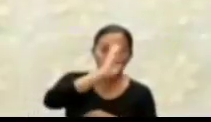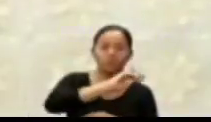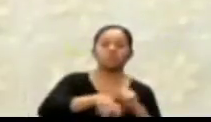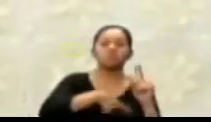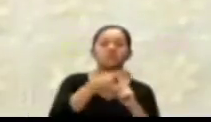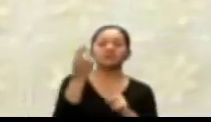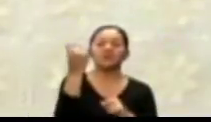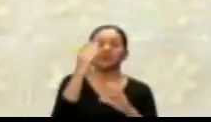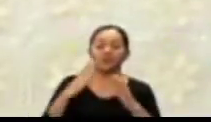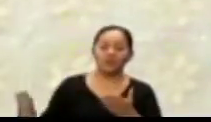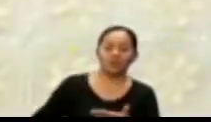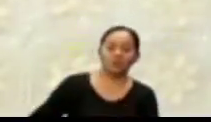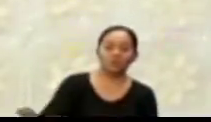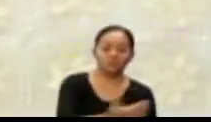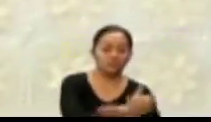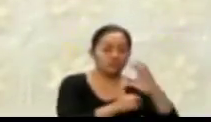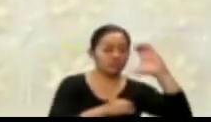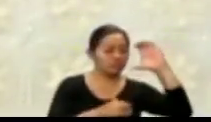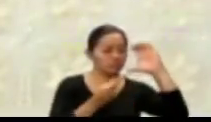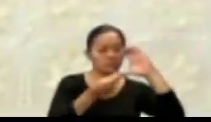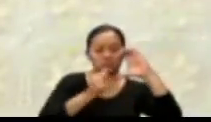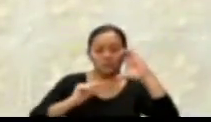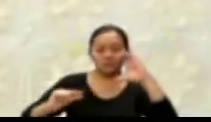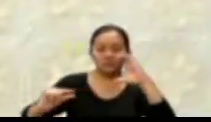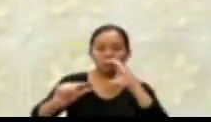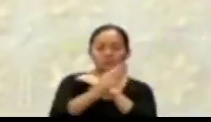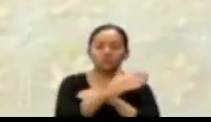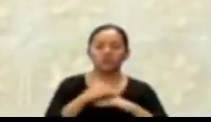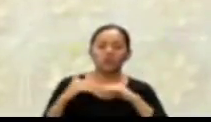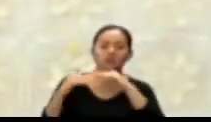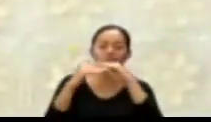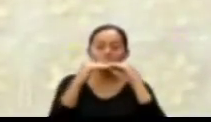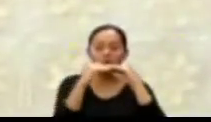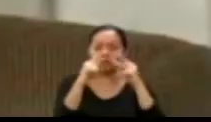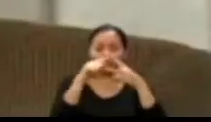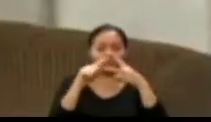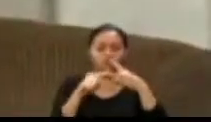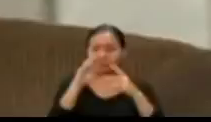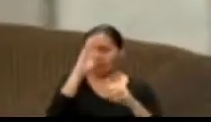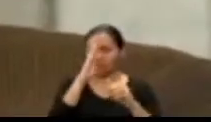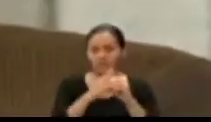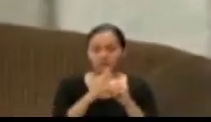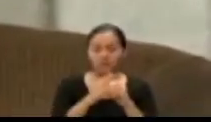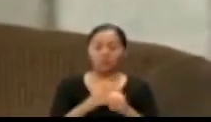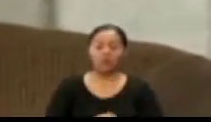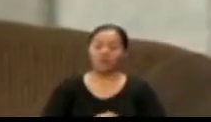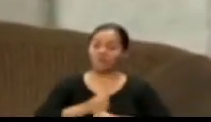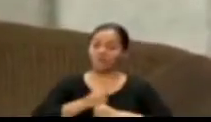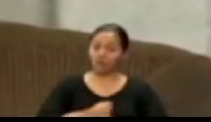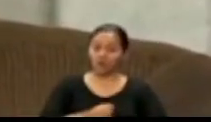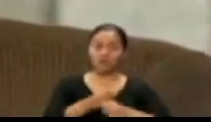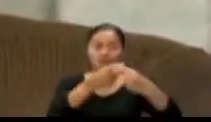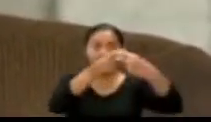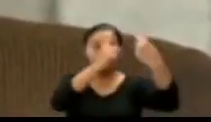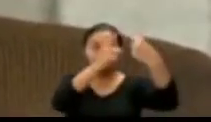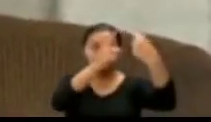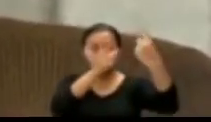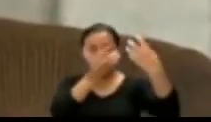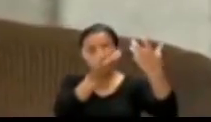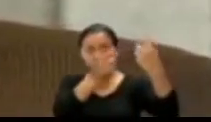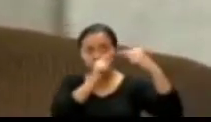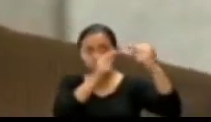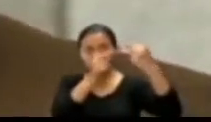la coalición de todas estas fuerzas para enfrentar a sus enemigos comunes, pero al mismo tiempo estamos hablando, cuando hablamos